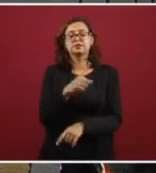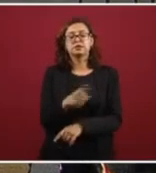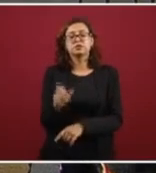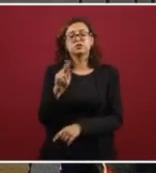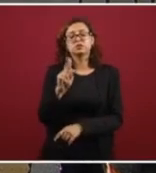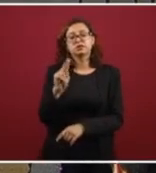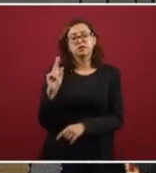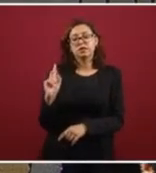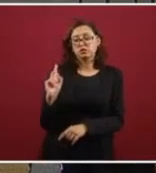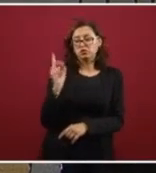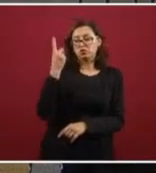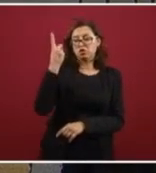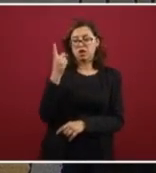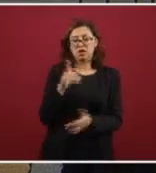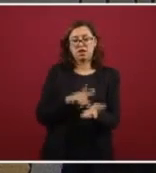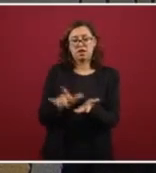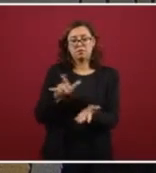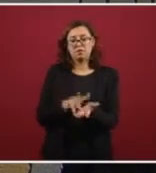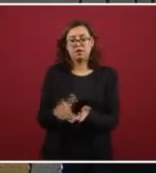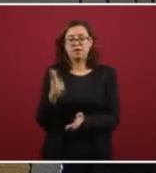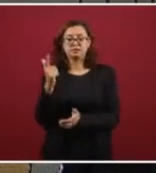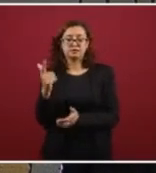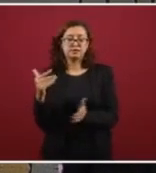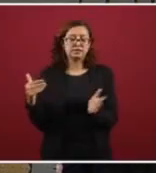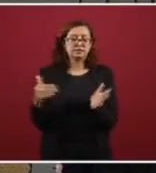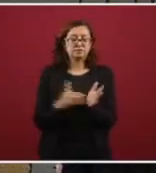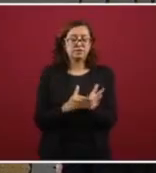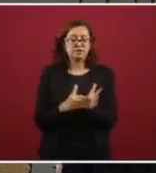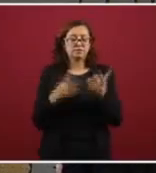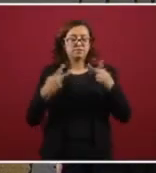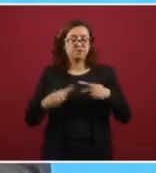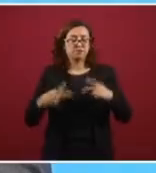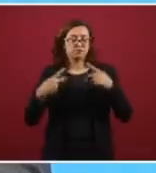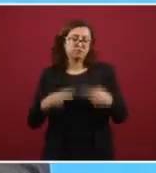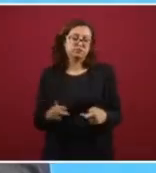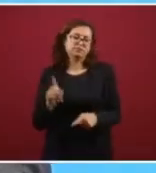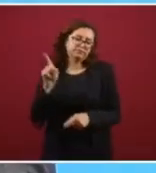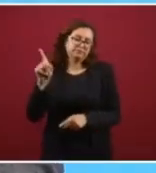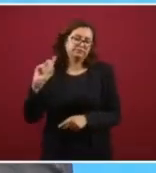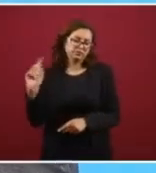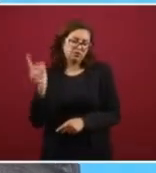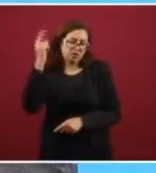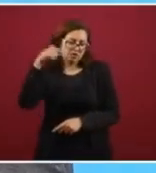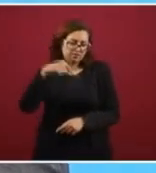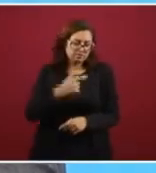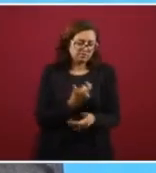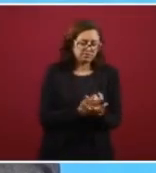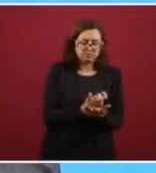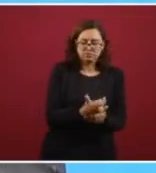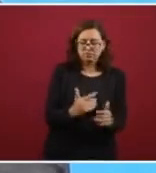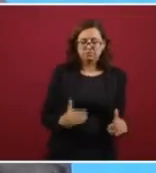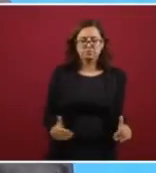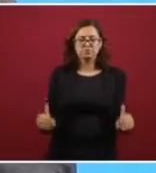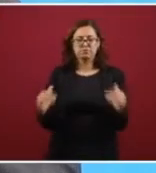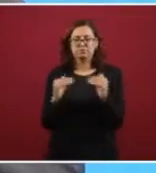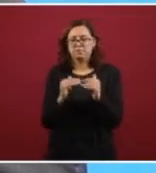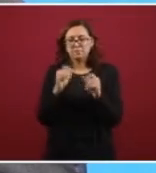de la República y la Cancillería realizarán una visita a esa ciudad fronteriza para integrar la carpeta de